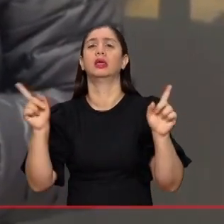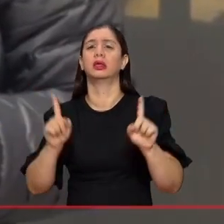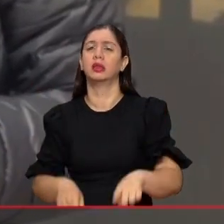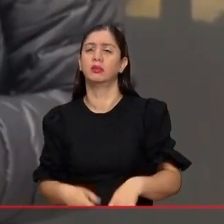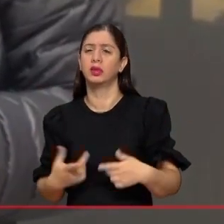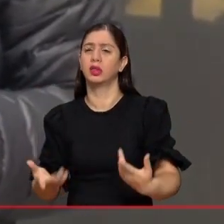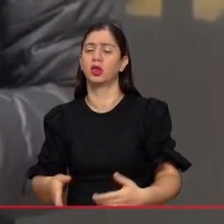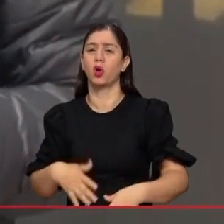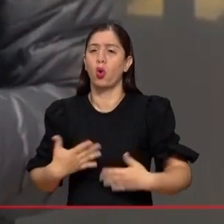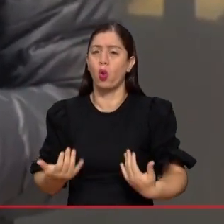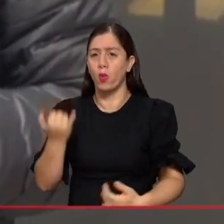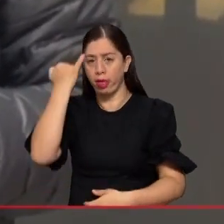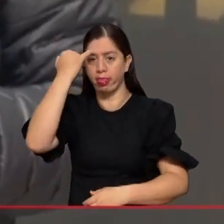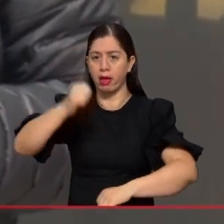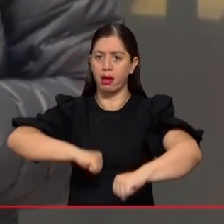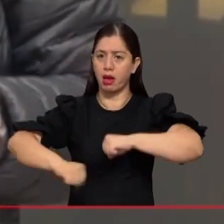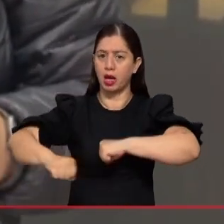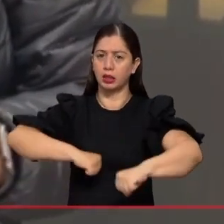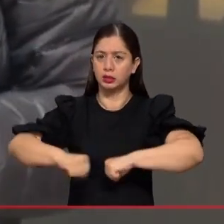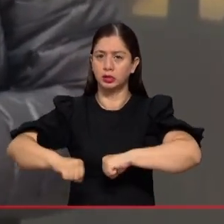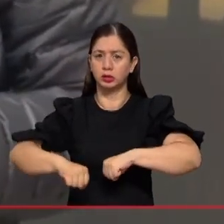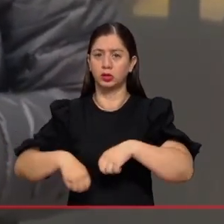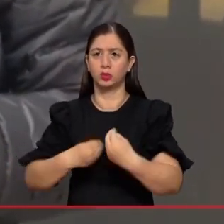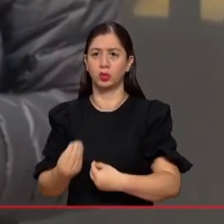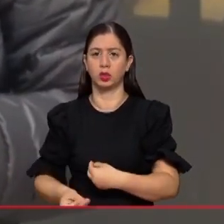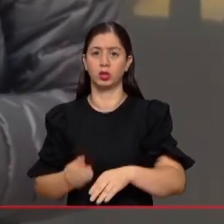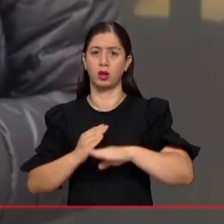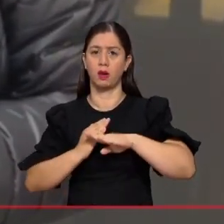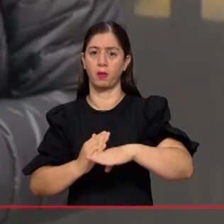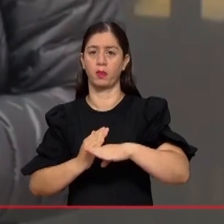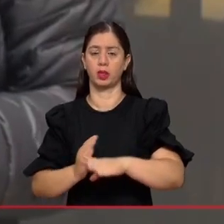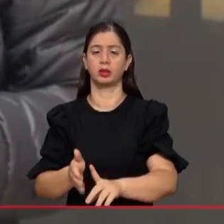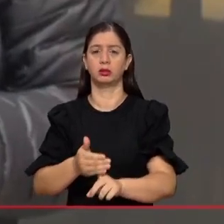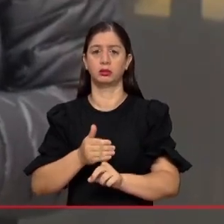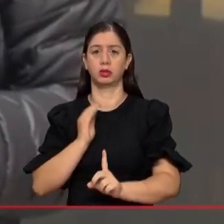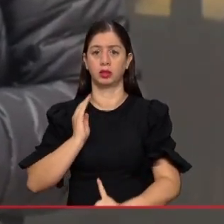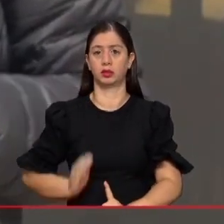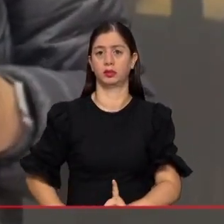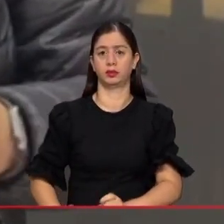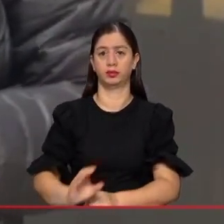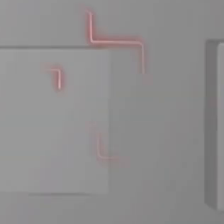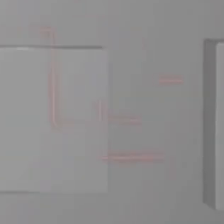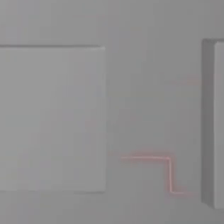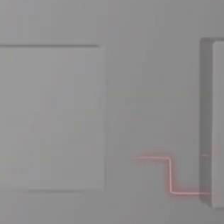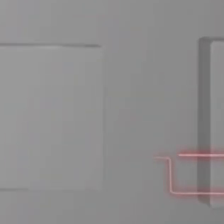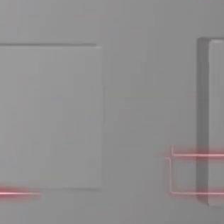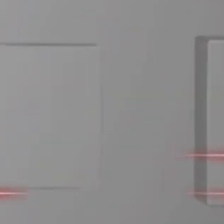cuáles son las acciones que en materia de protección a la ciudadanía se van a emprender